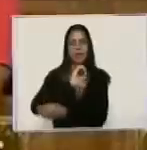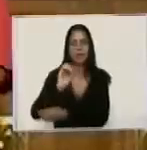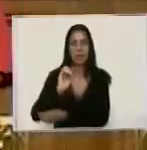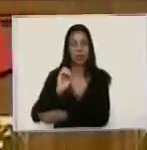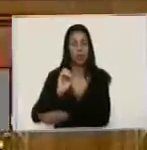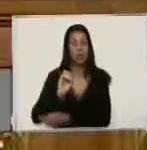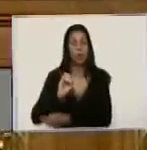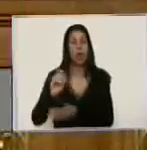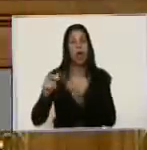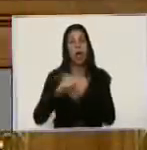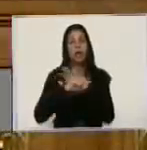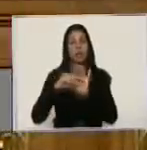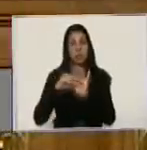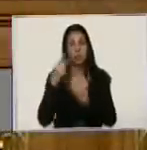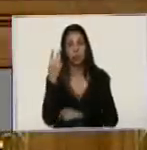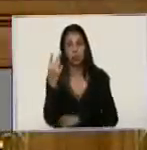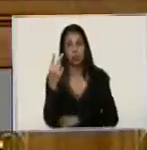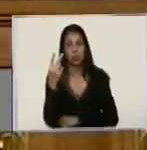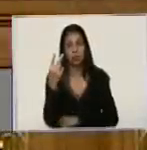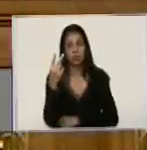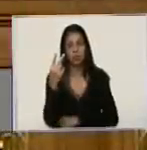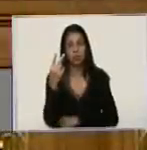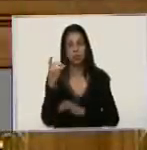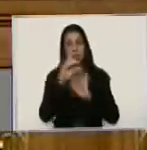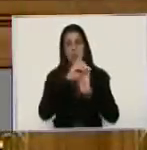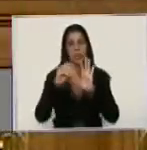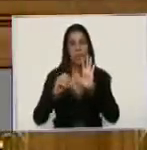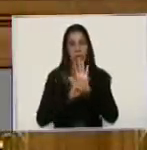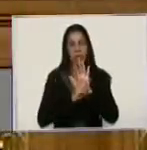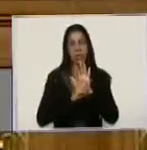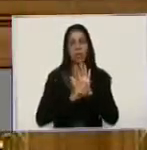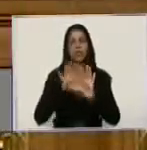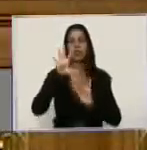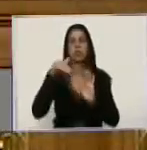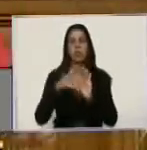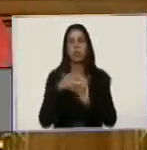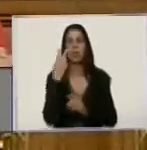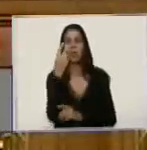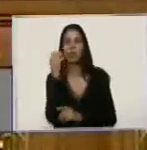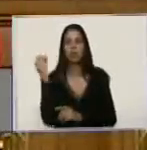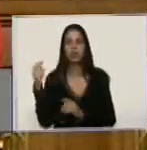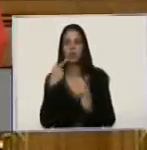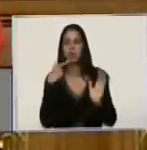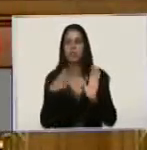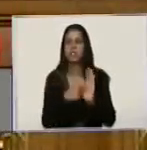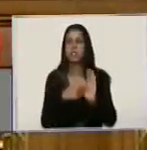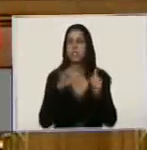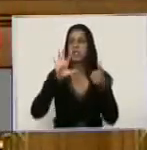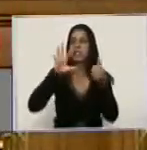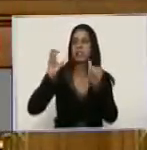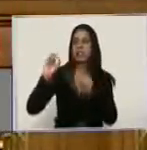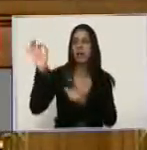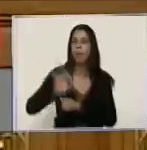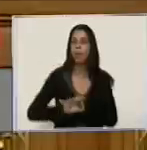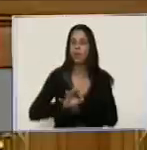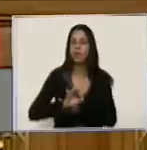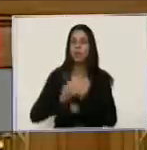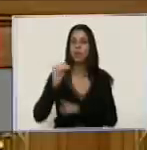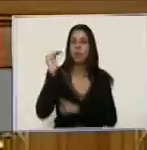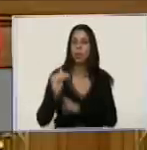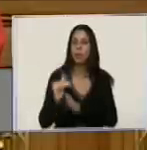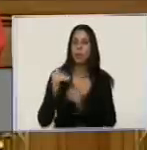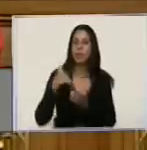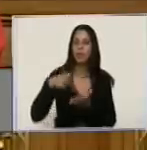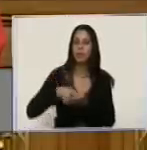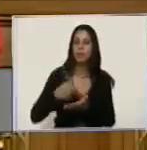El artículo 2 del decreto 5200 establece que el 60% como mínimo de las